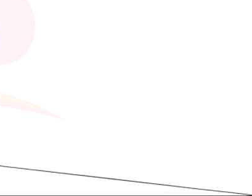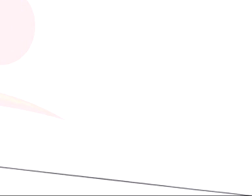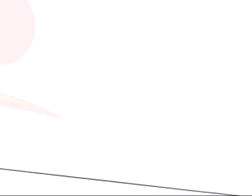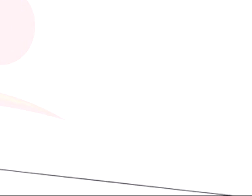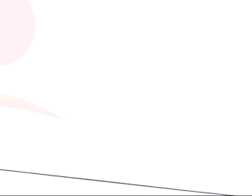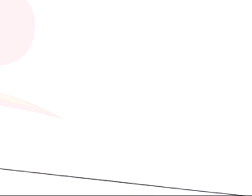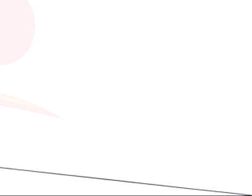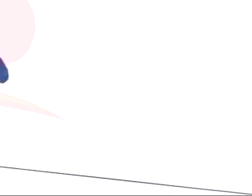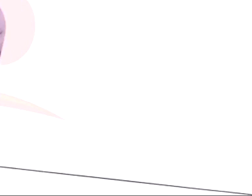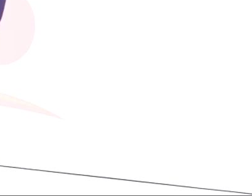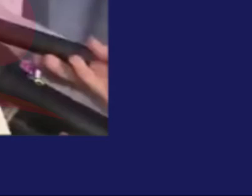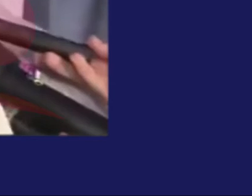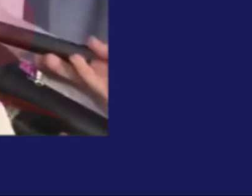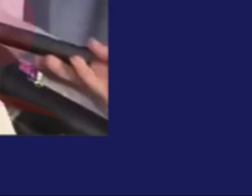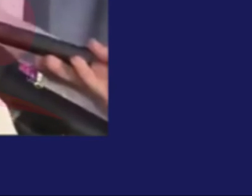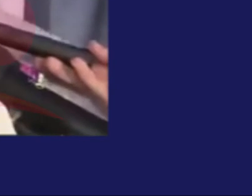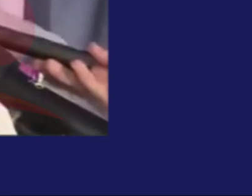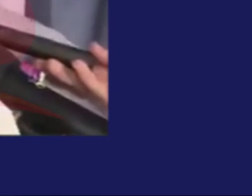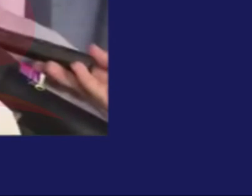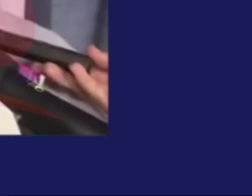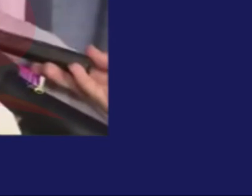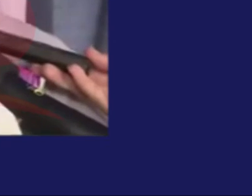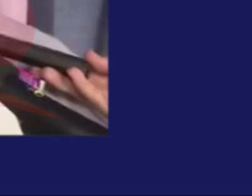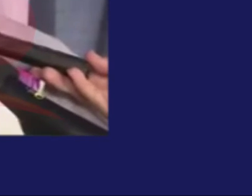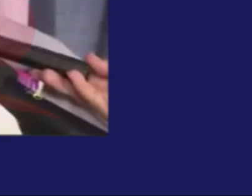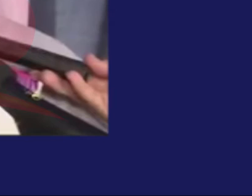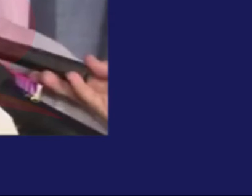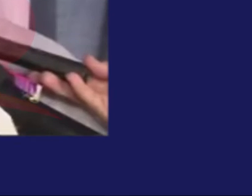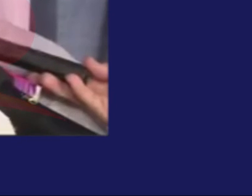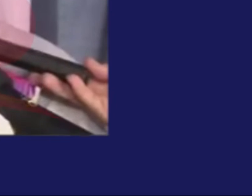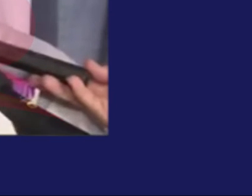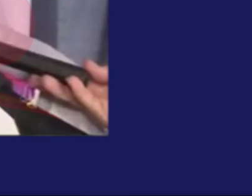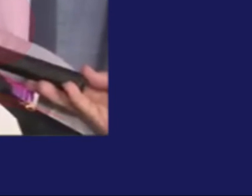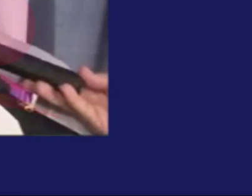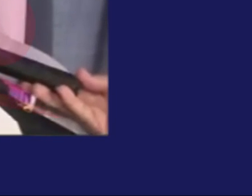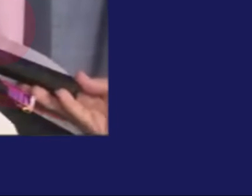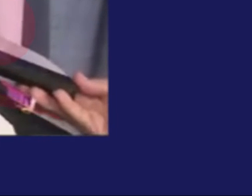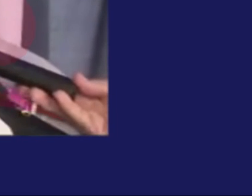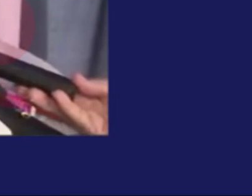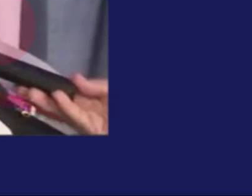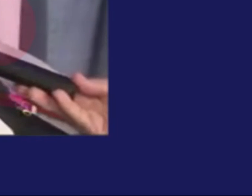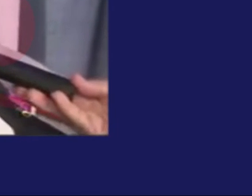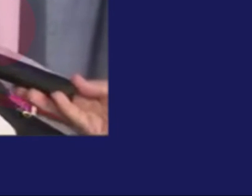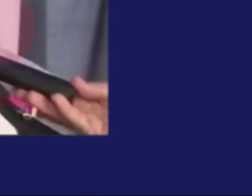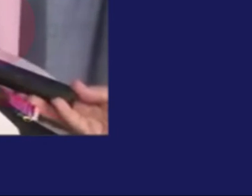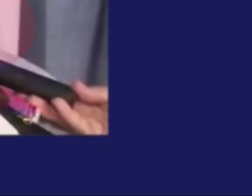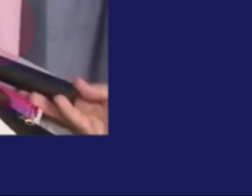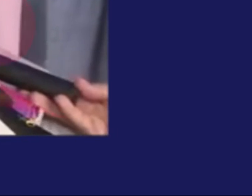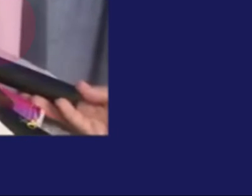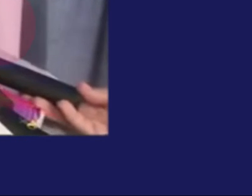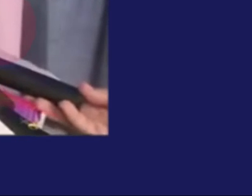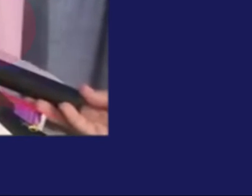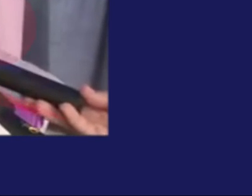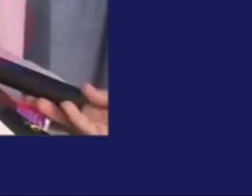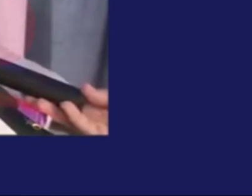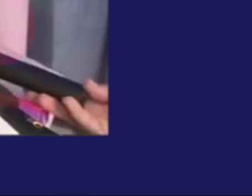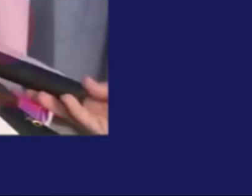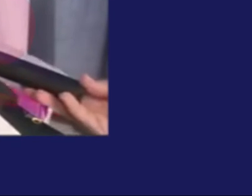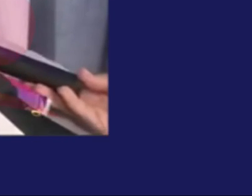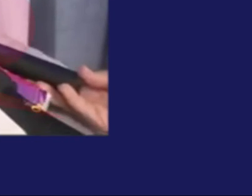correcta. Pues ya sellamos, ratificamos y esperamos pues que se continúe de esa manera formal, de